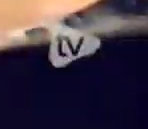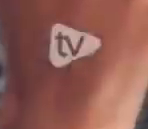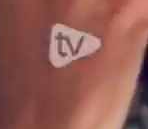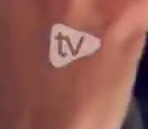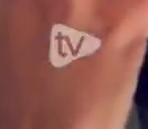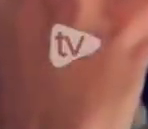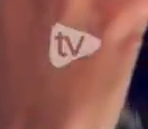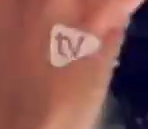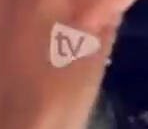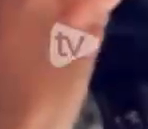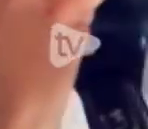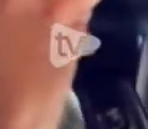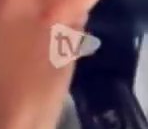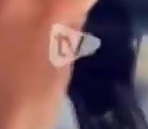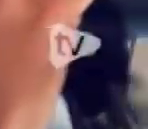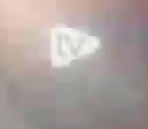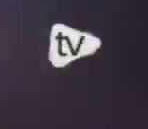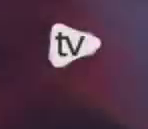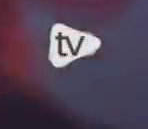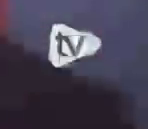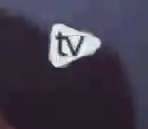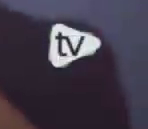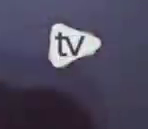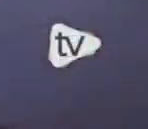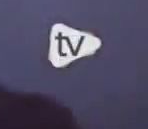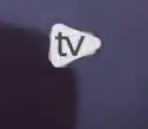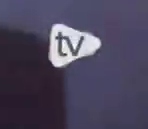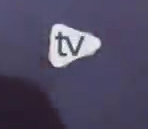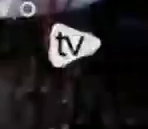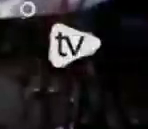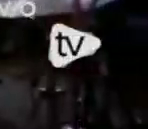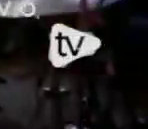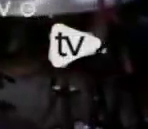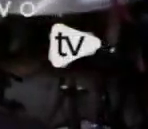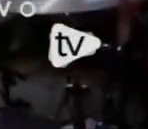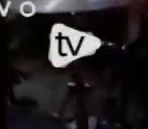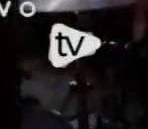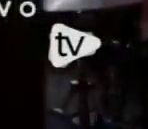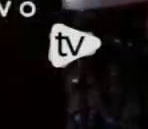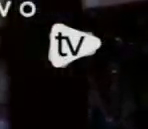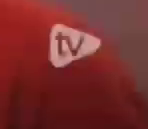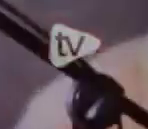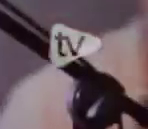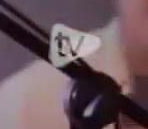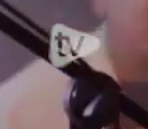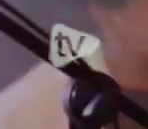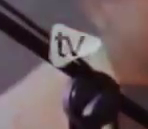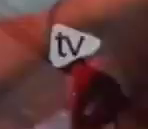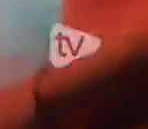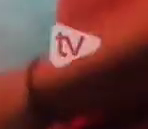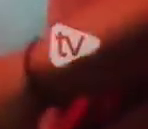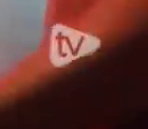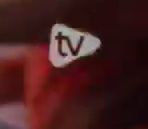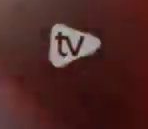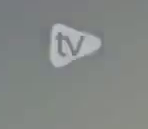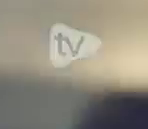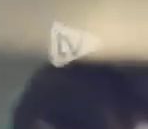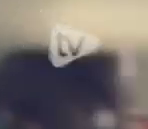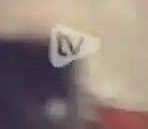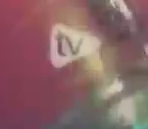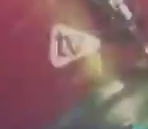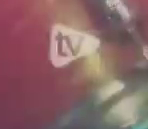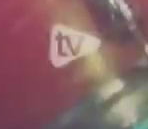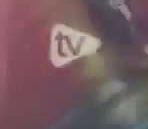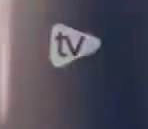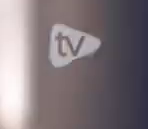La balanza se rompe. Ecuador TV y Epicentro Arte te traen a las bandas y artistas nacionales